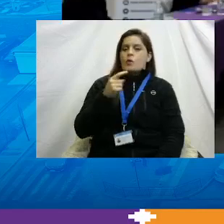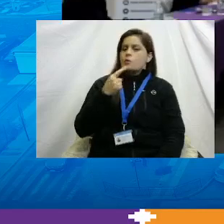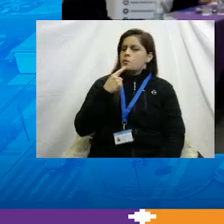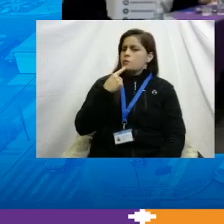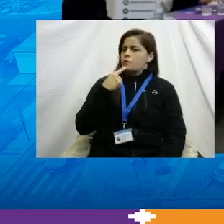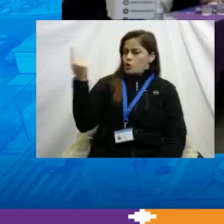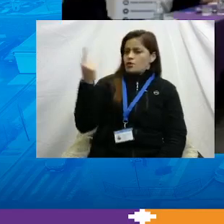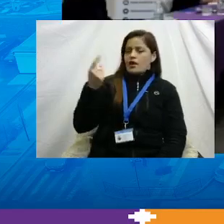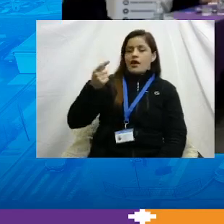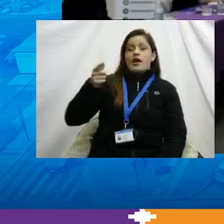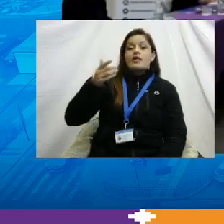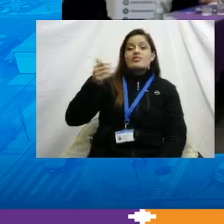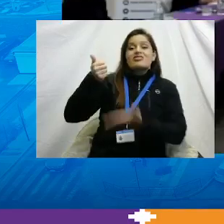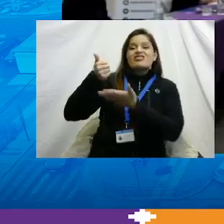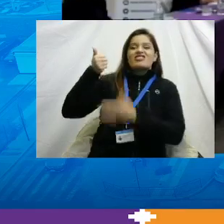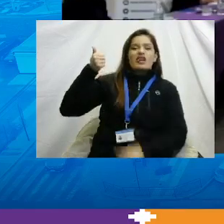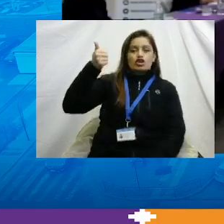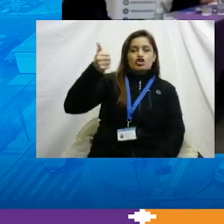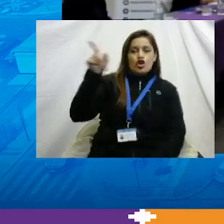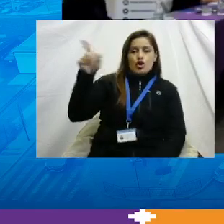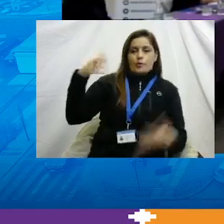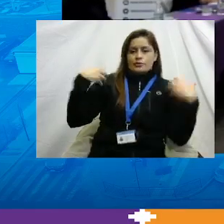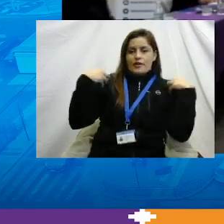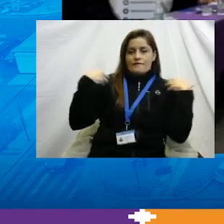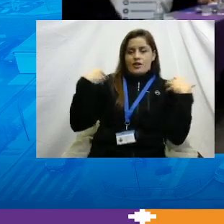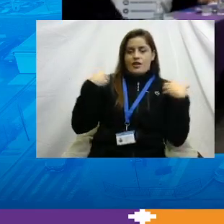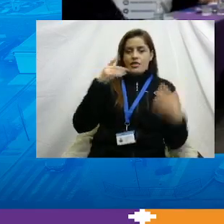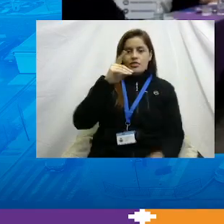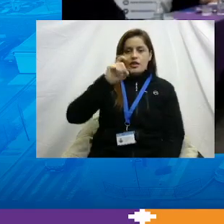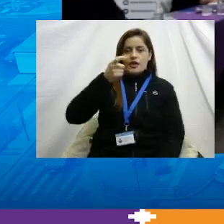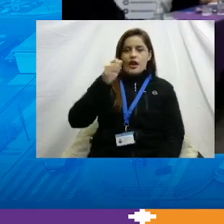bastante tiempo, así que para que realice las gestiones.